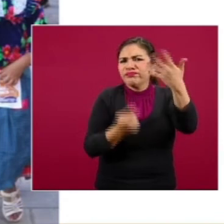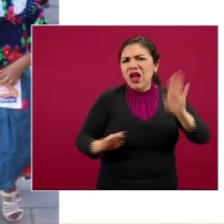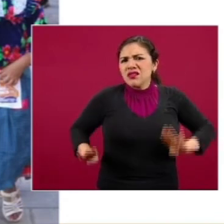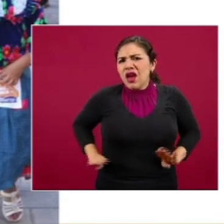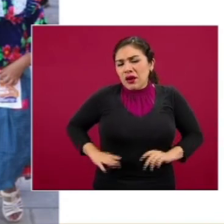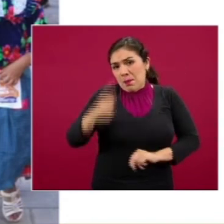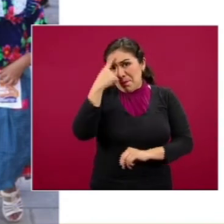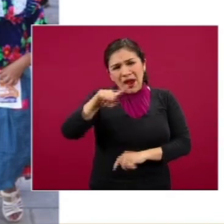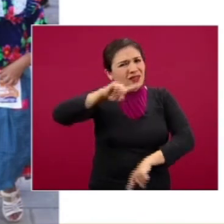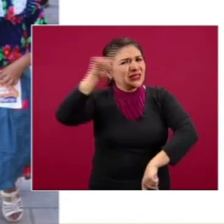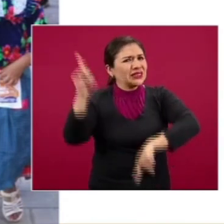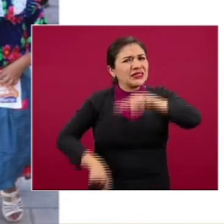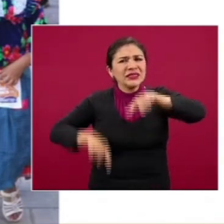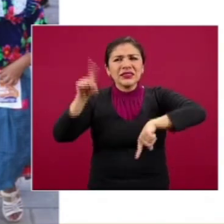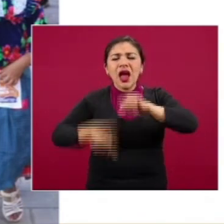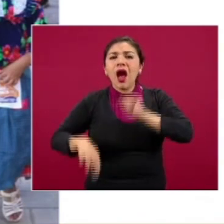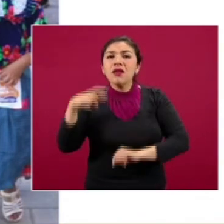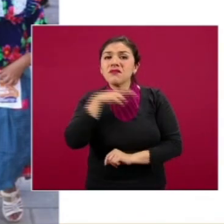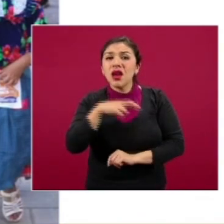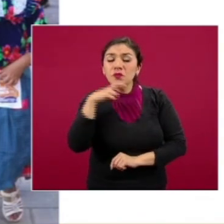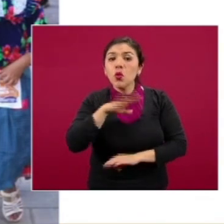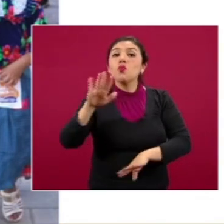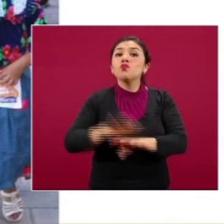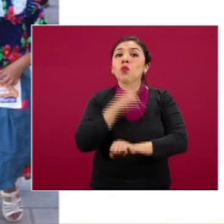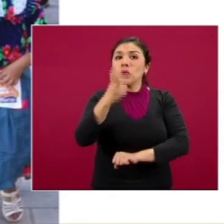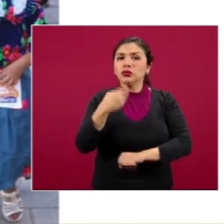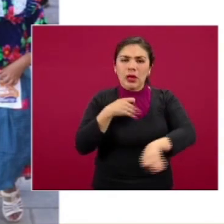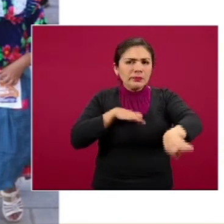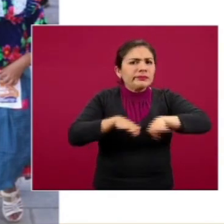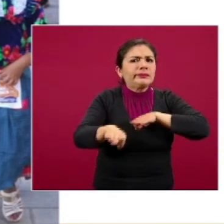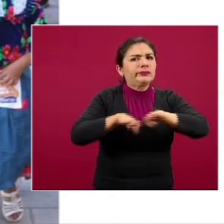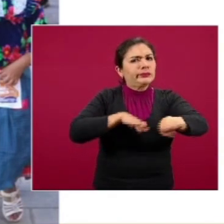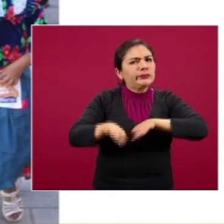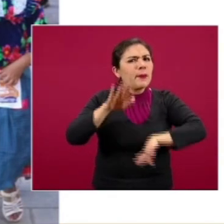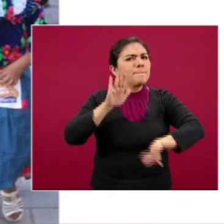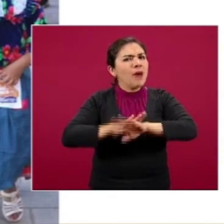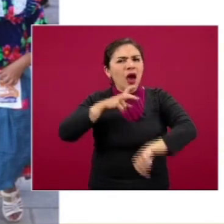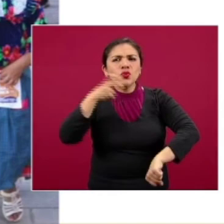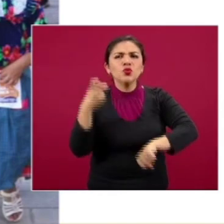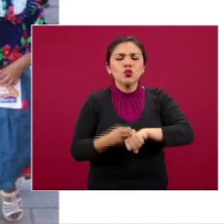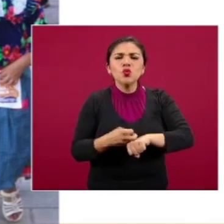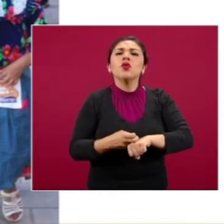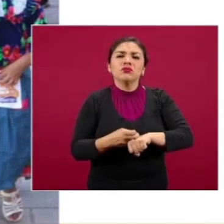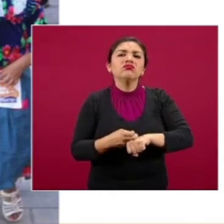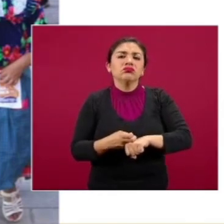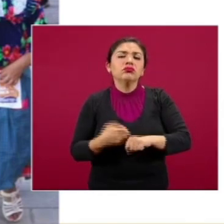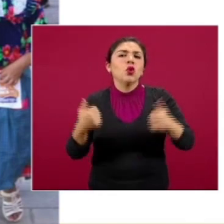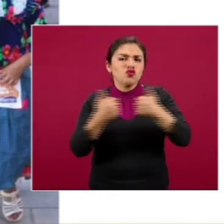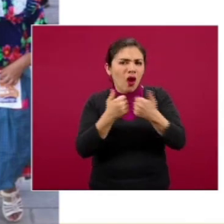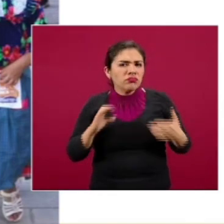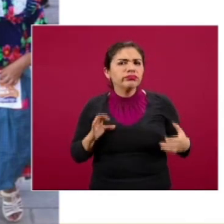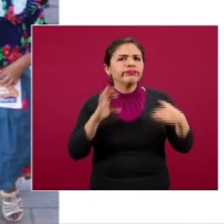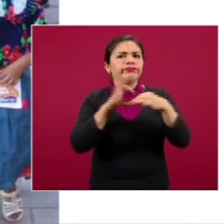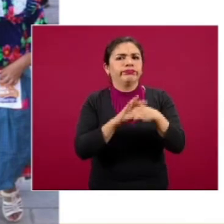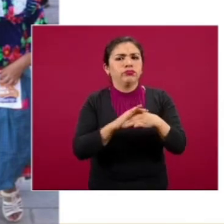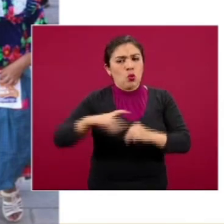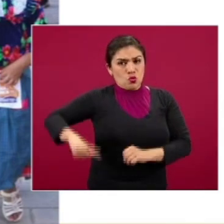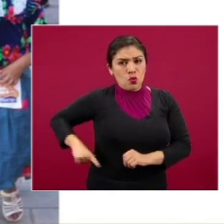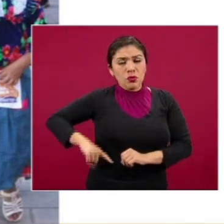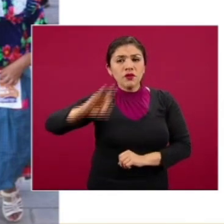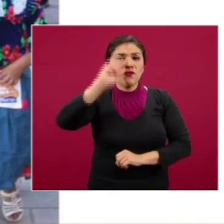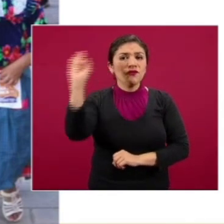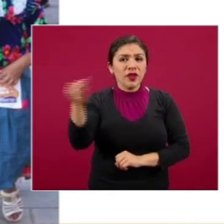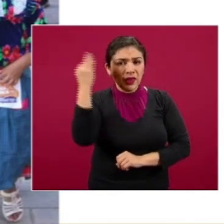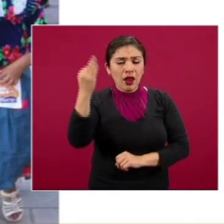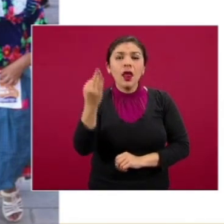para erradicarlo. Y por eso estamos trabajando de manera coordinada en el gobierno